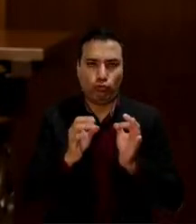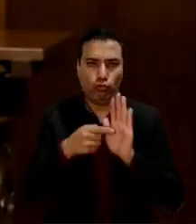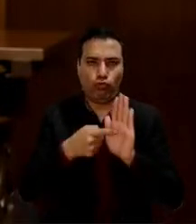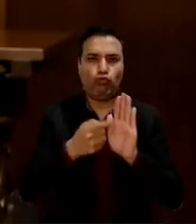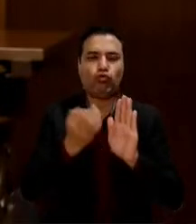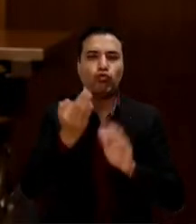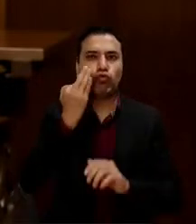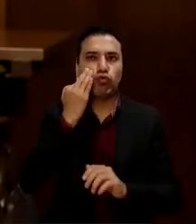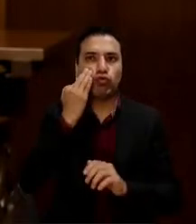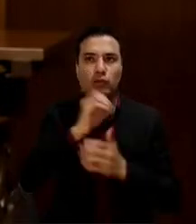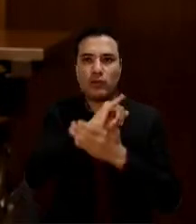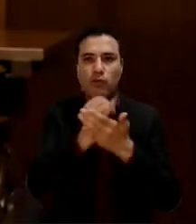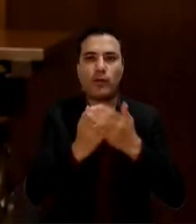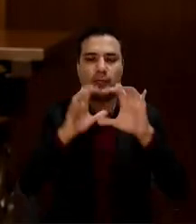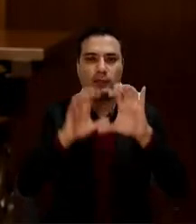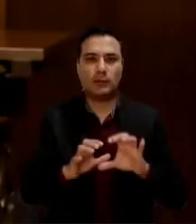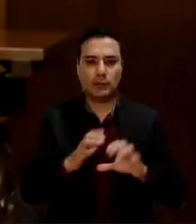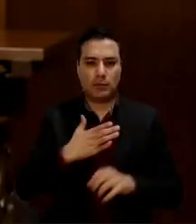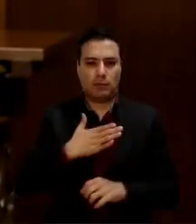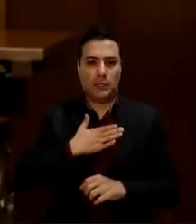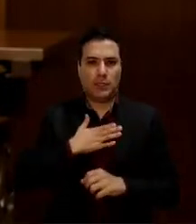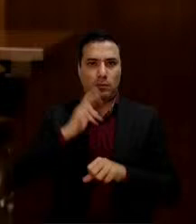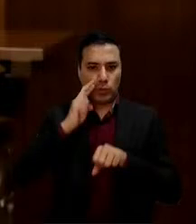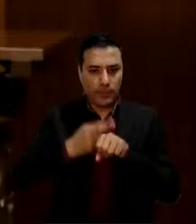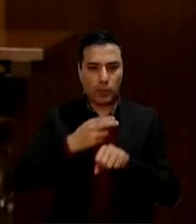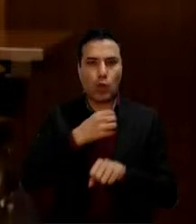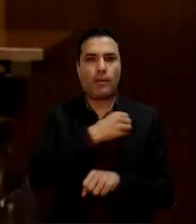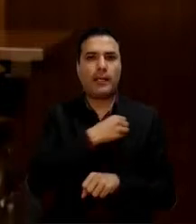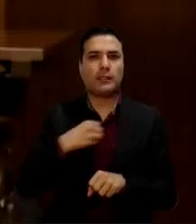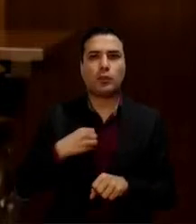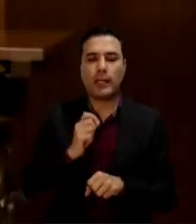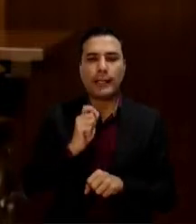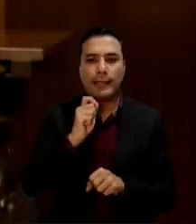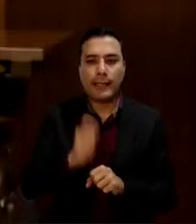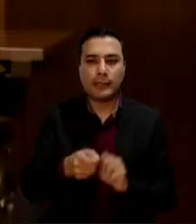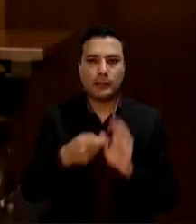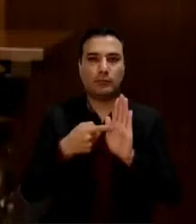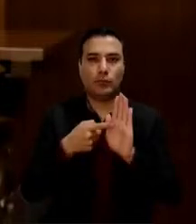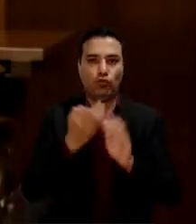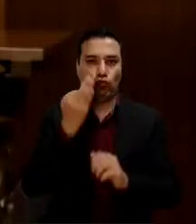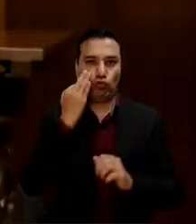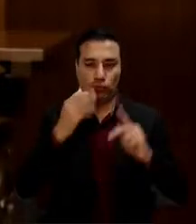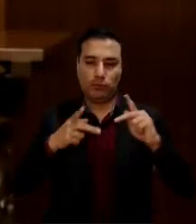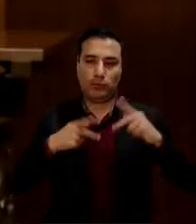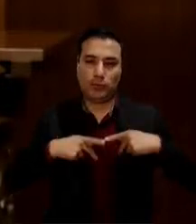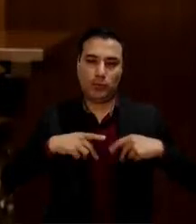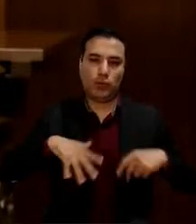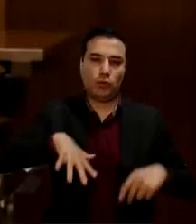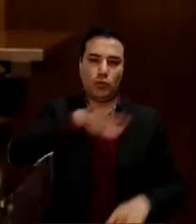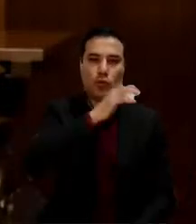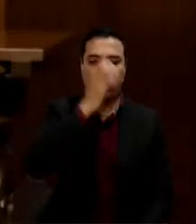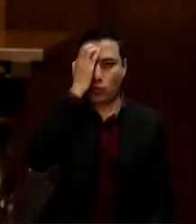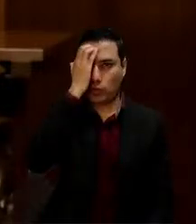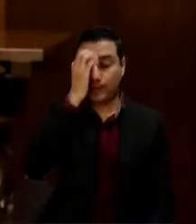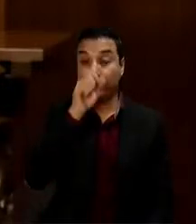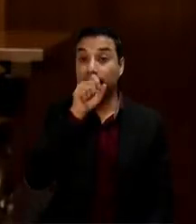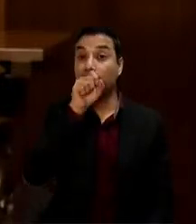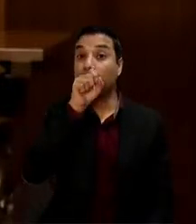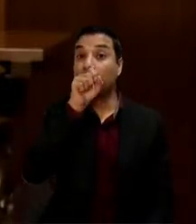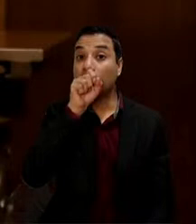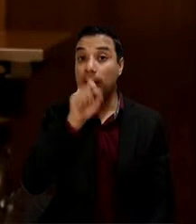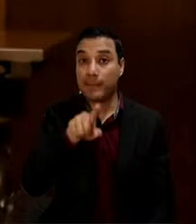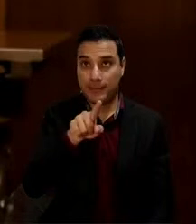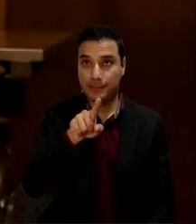son las facultades de estos y su alcance, pero sobre todo conservar y en su